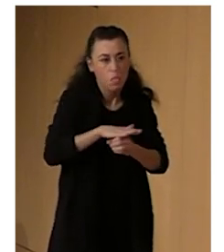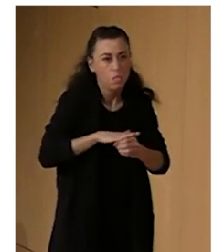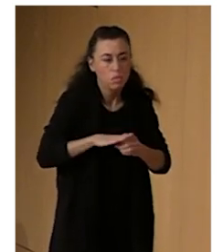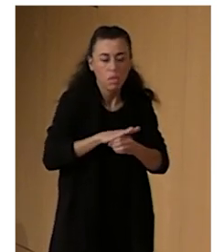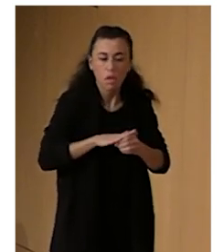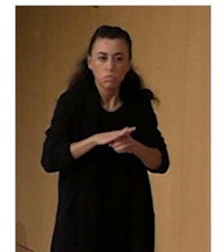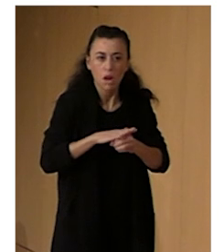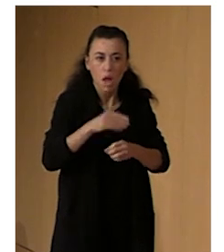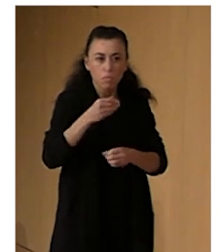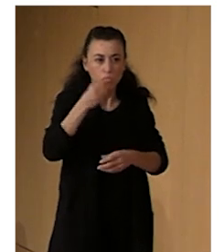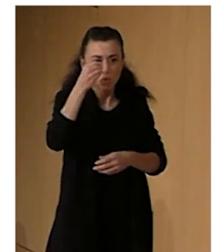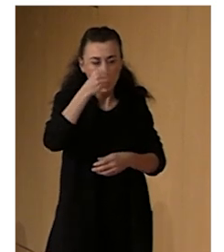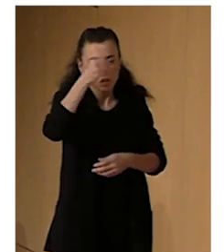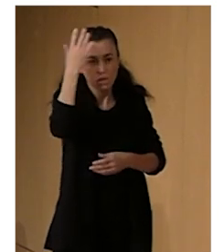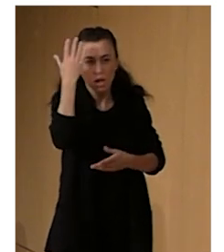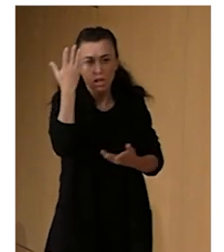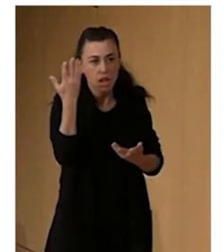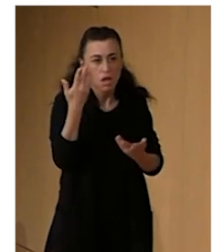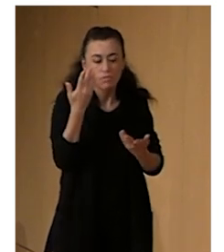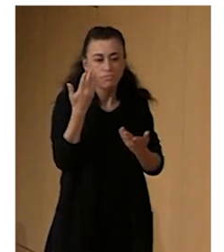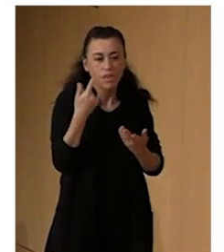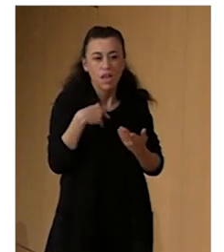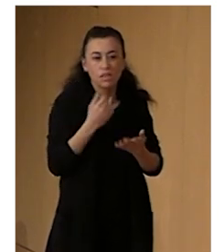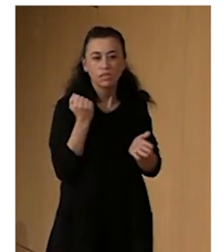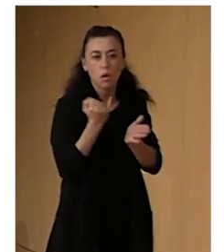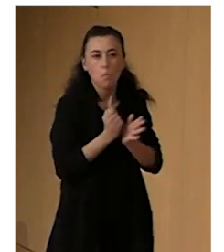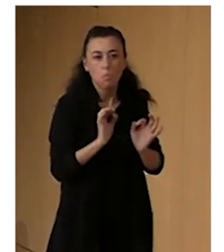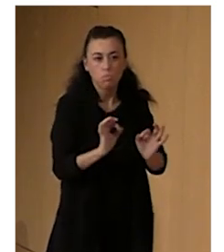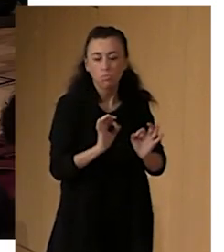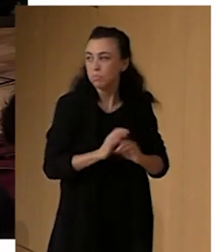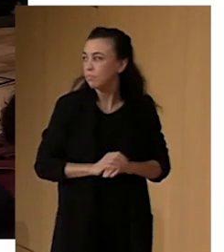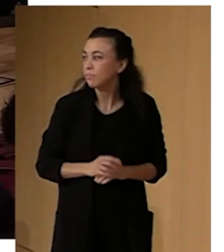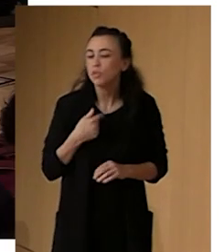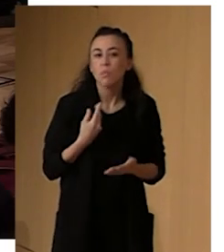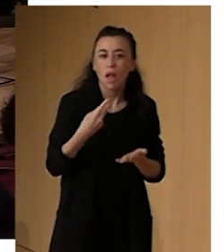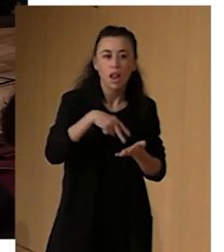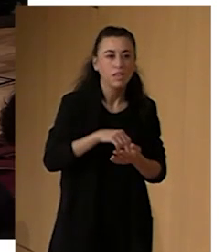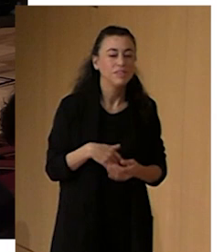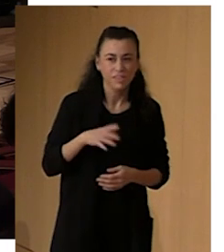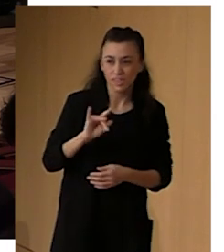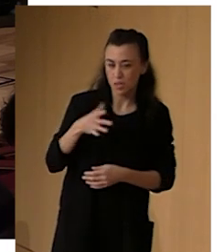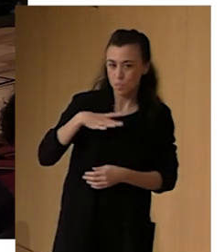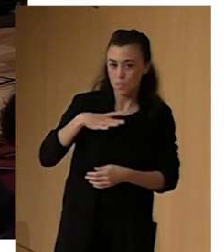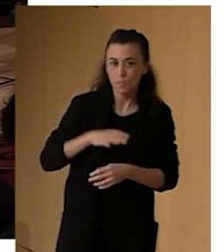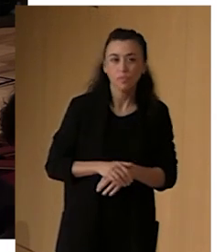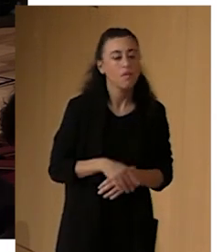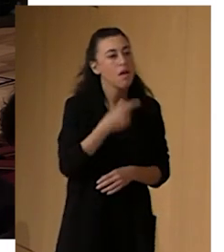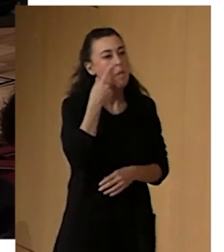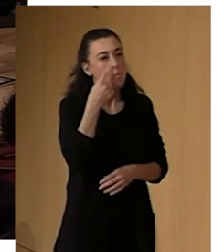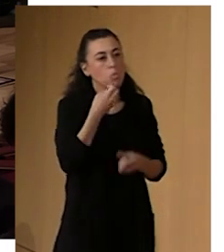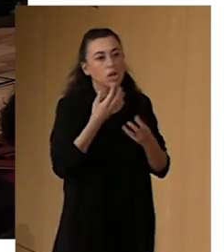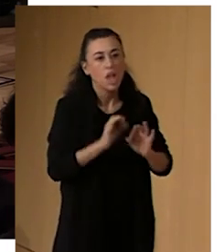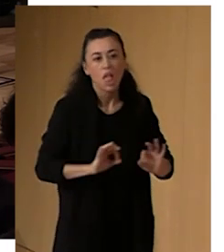abstracta y simbólica no sí yo me voy a levantar también porque por favor Vale pues nada Yo soy